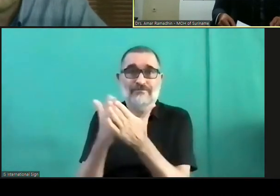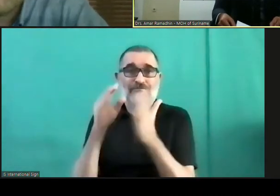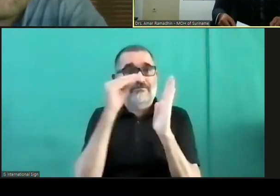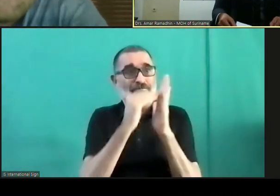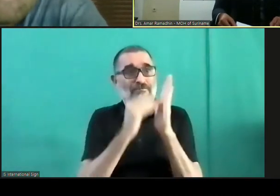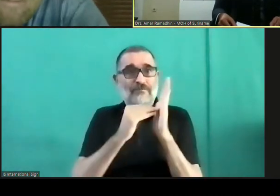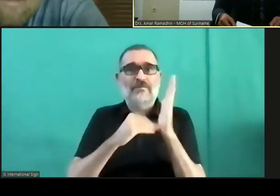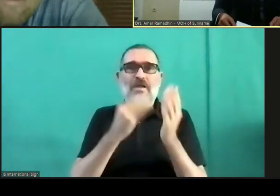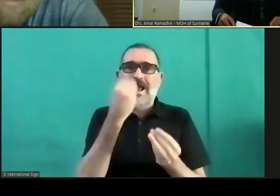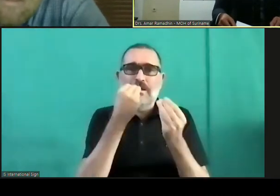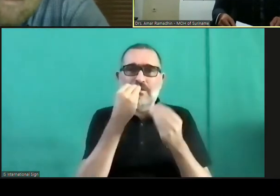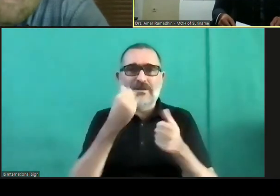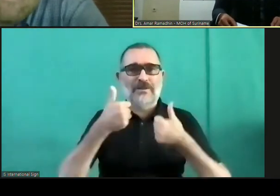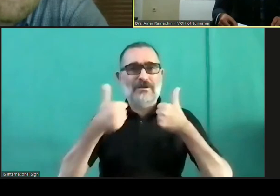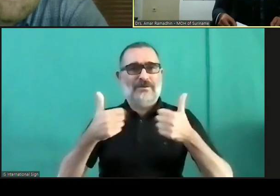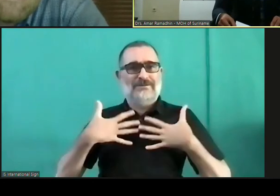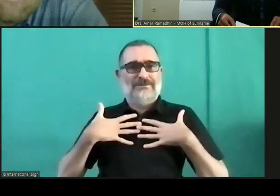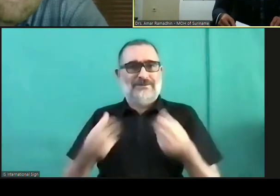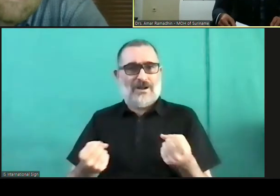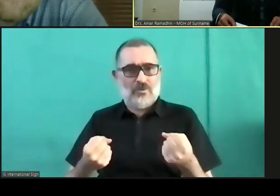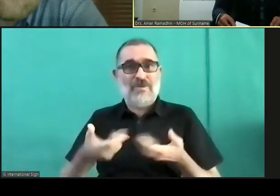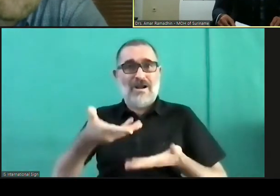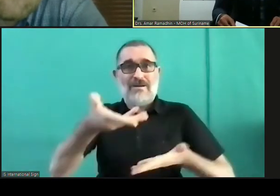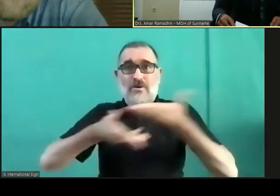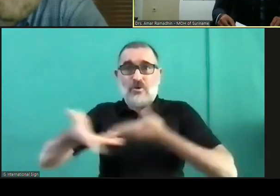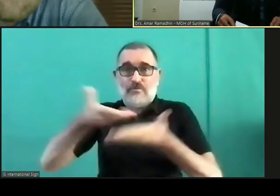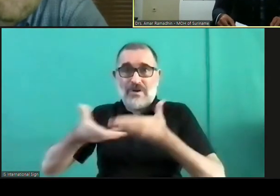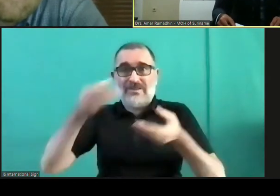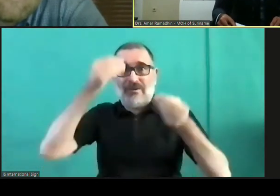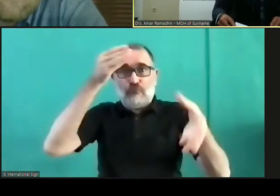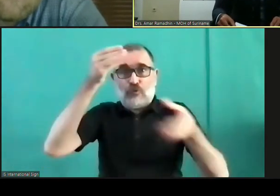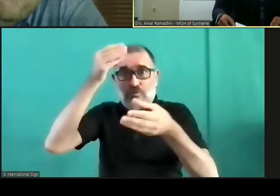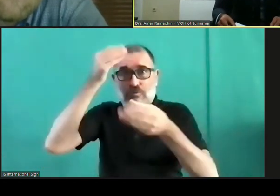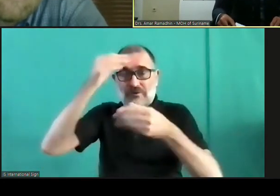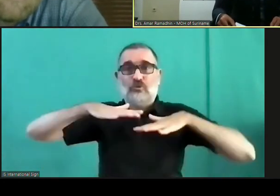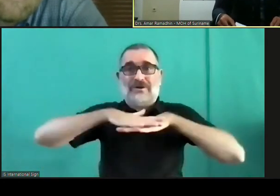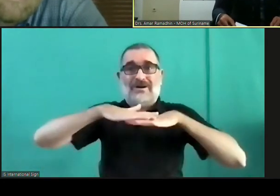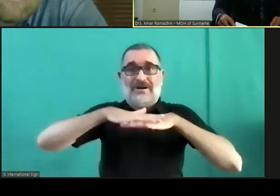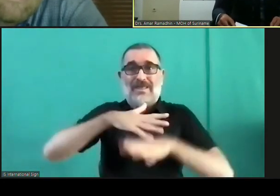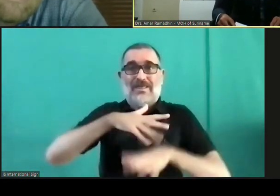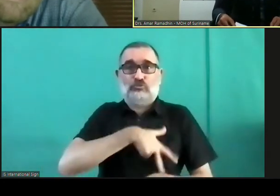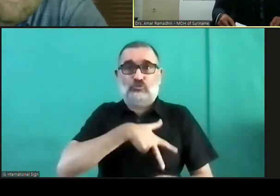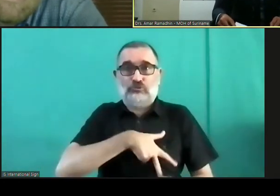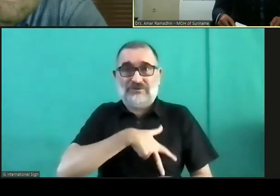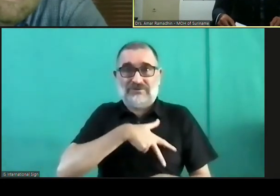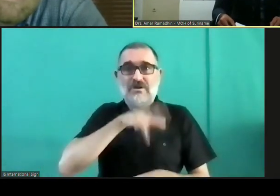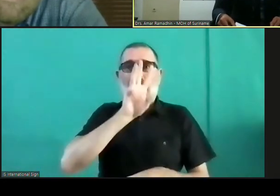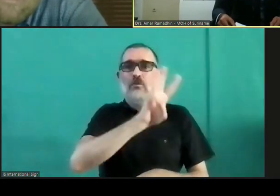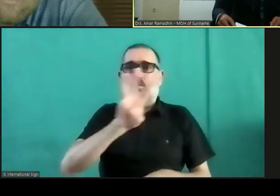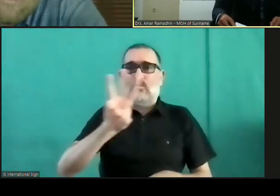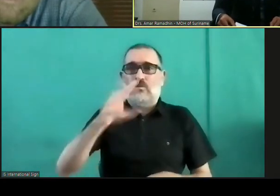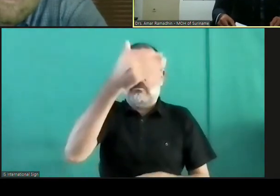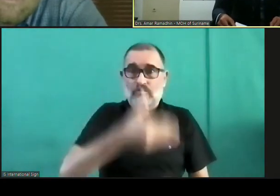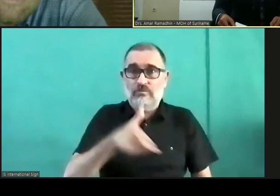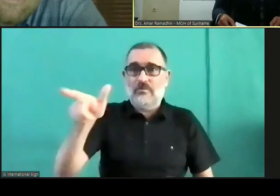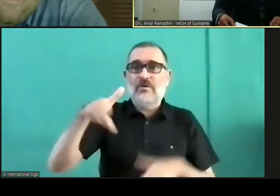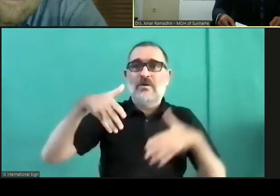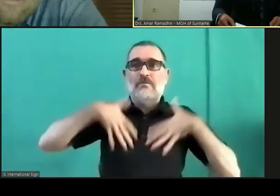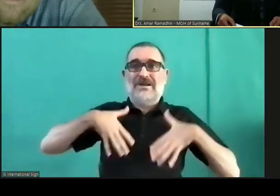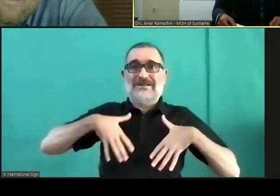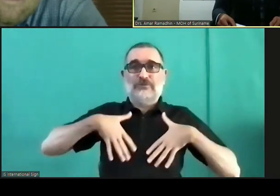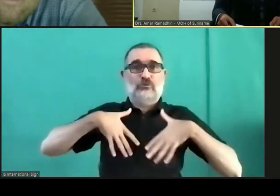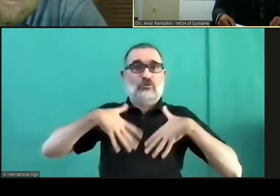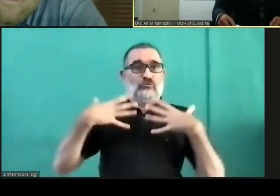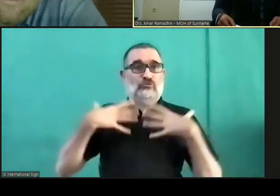nutrición sana y esto se ha compartido en whatsapp y en los programas de